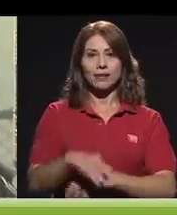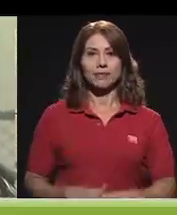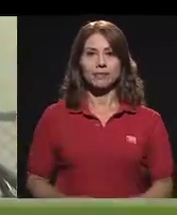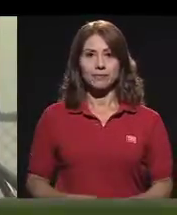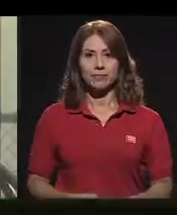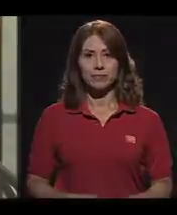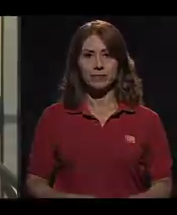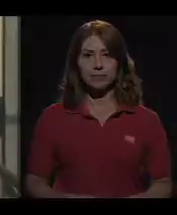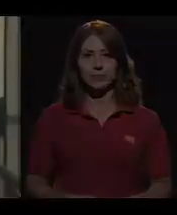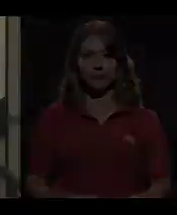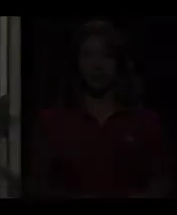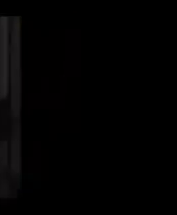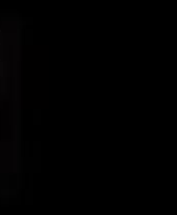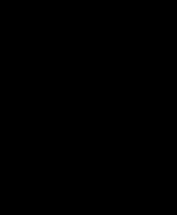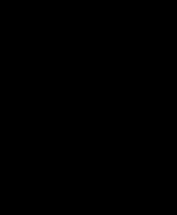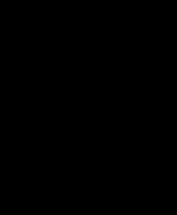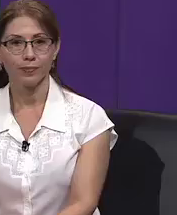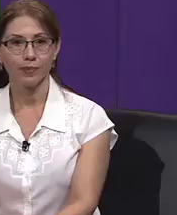info@cnree.go.cr.